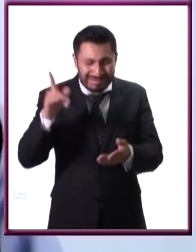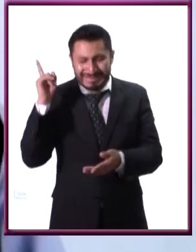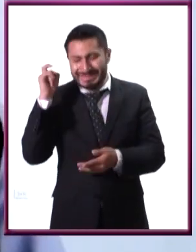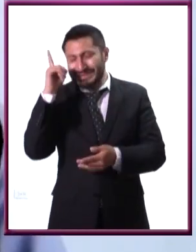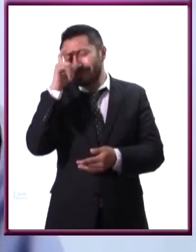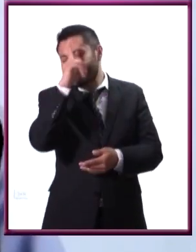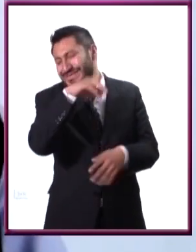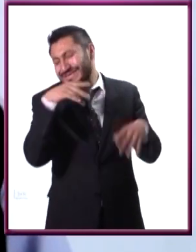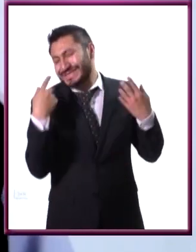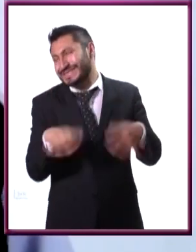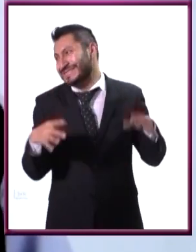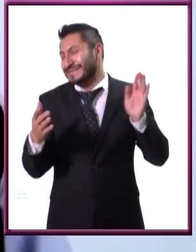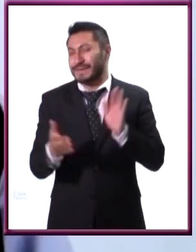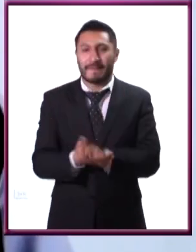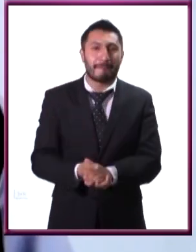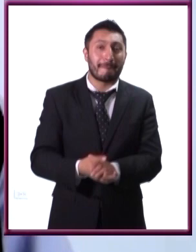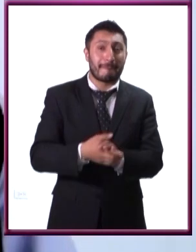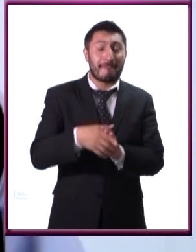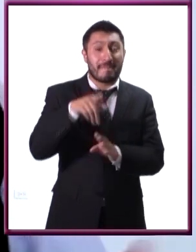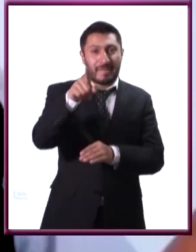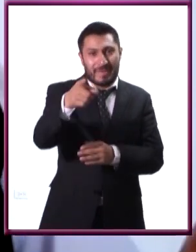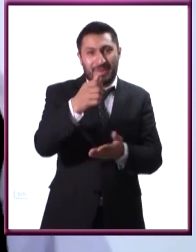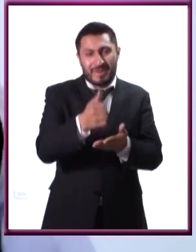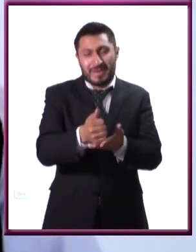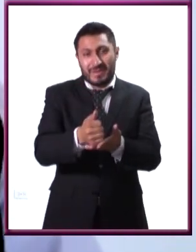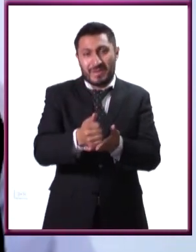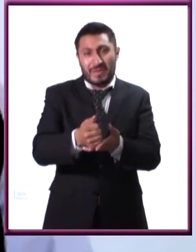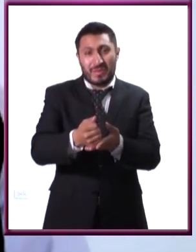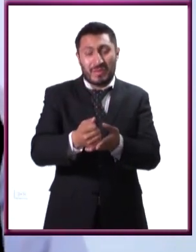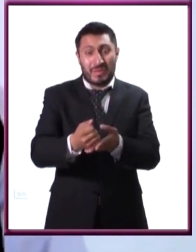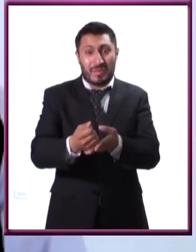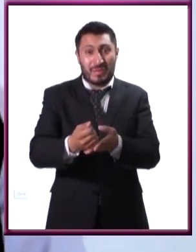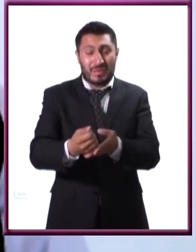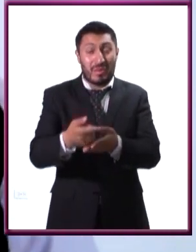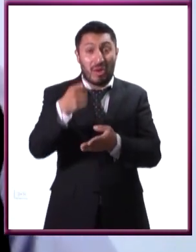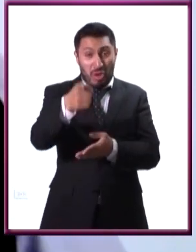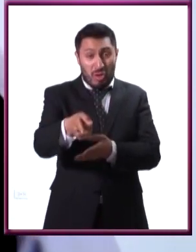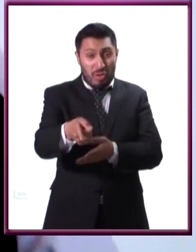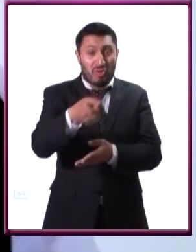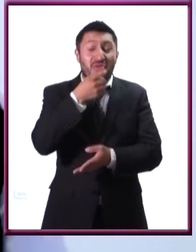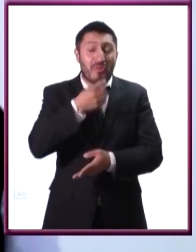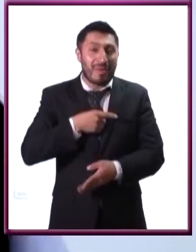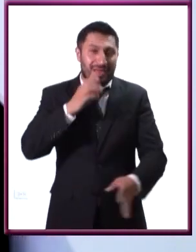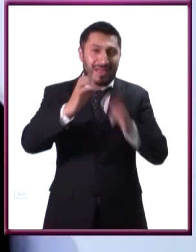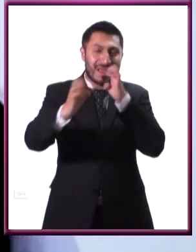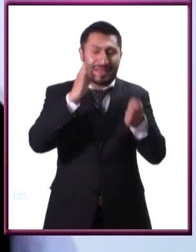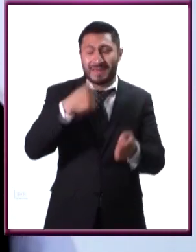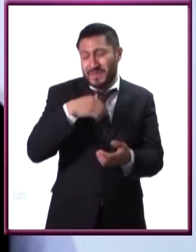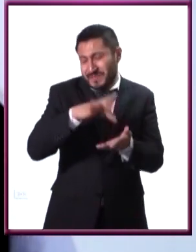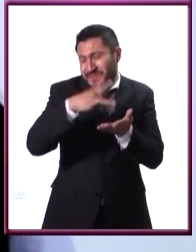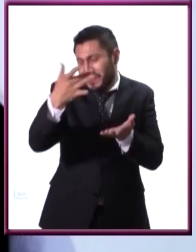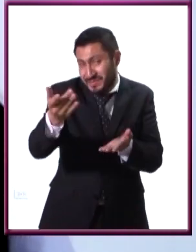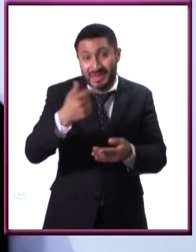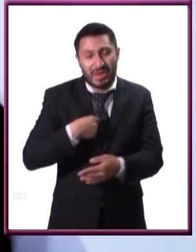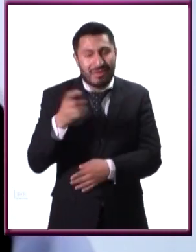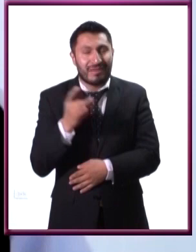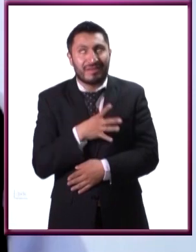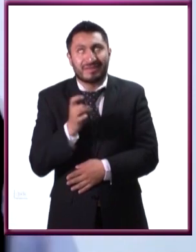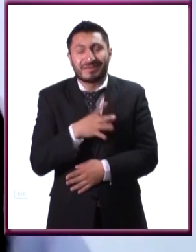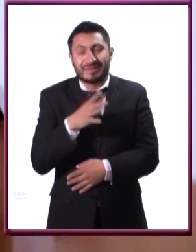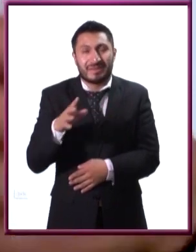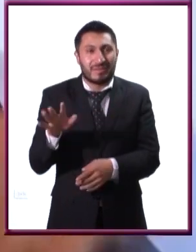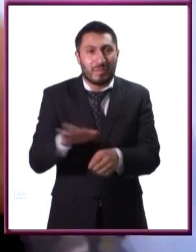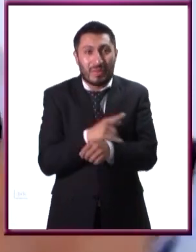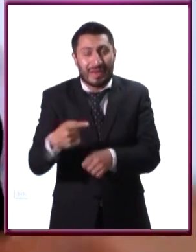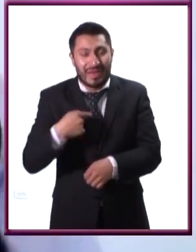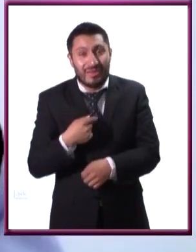ha sido muy difícil para mí. De hecho, cuando me hiciste el favor de ofrecerme esta entrevista, te lo agradezco, me dio miedo,